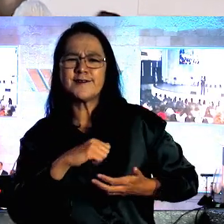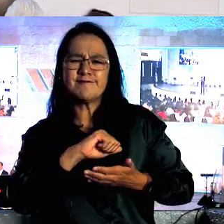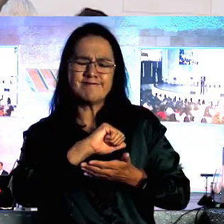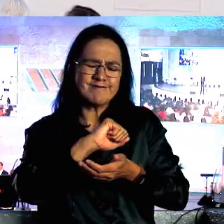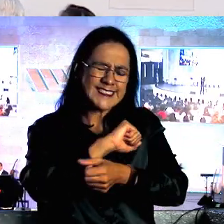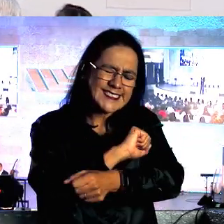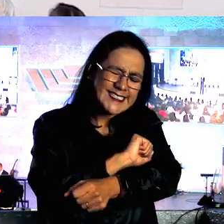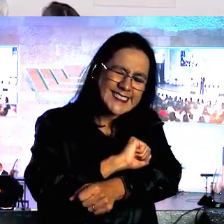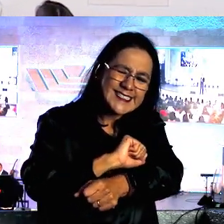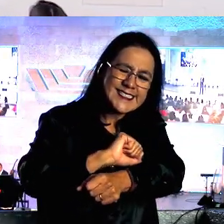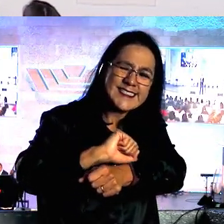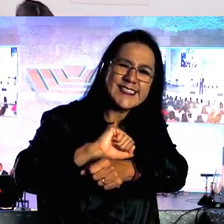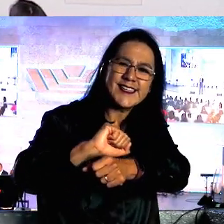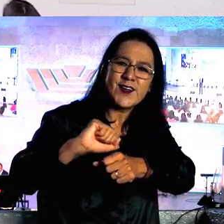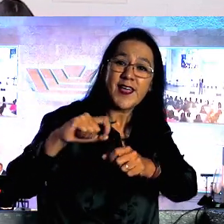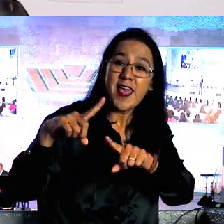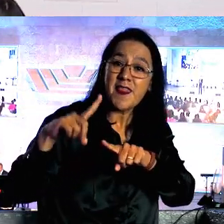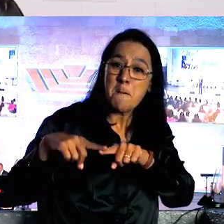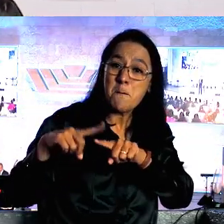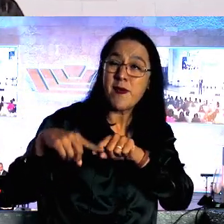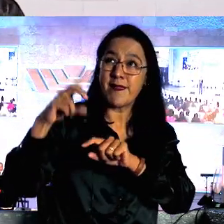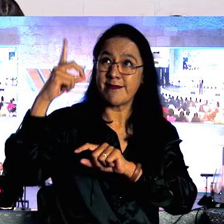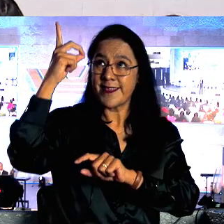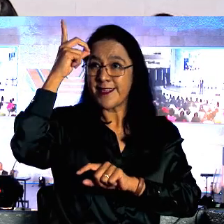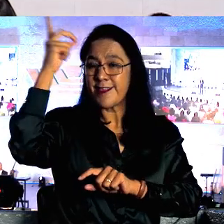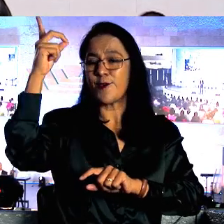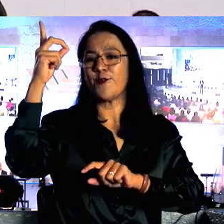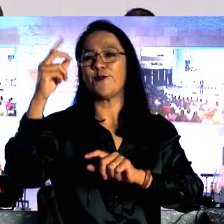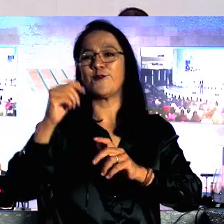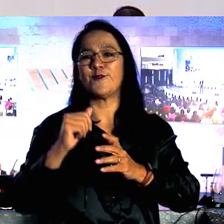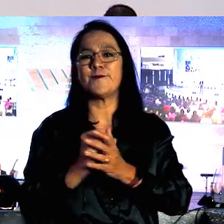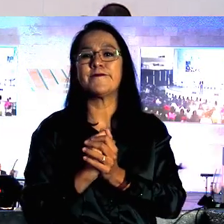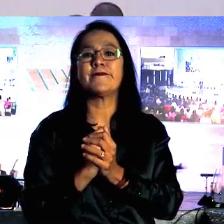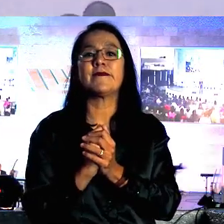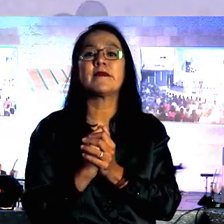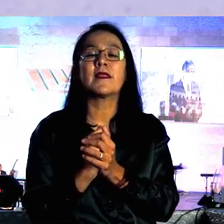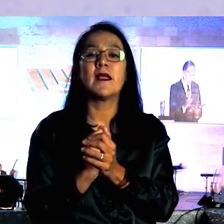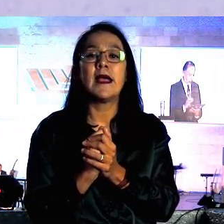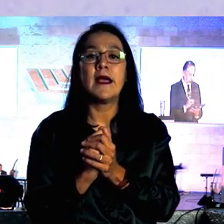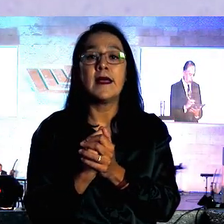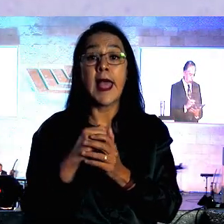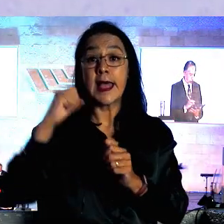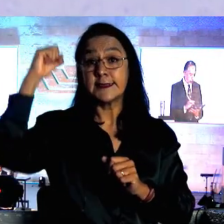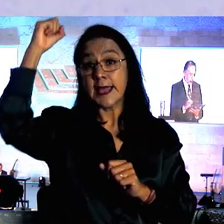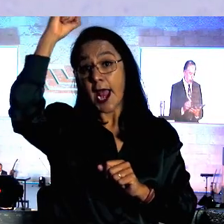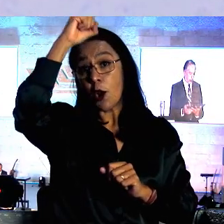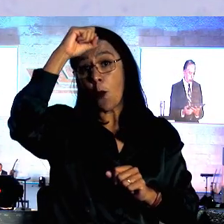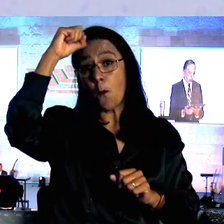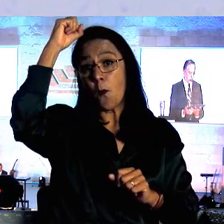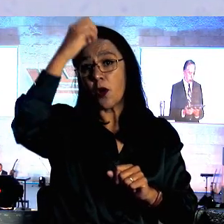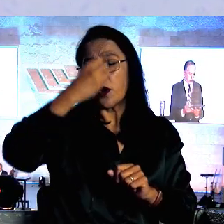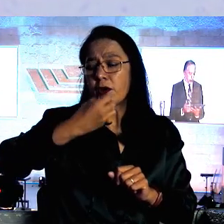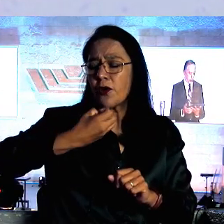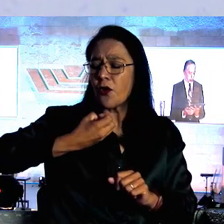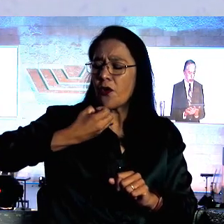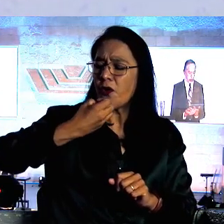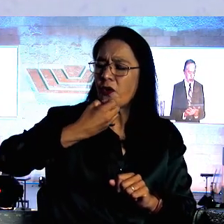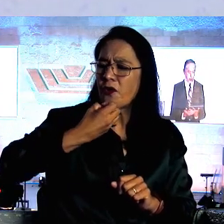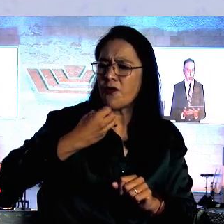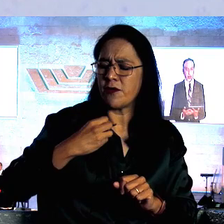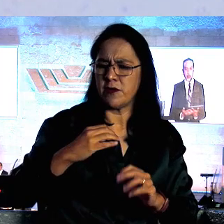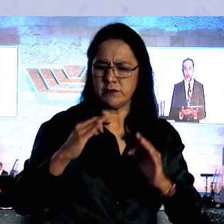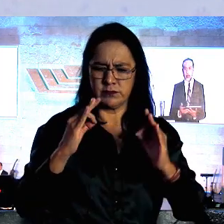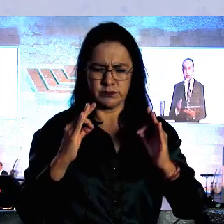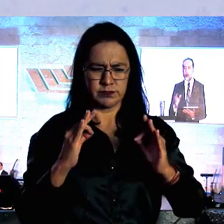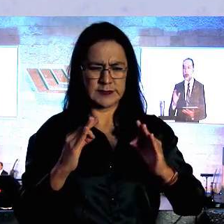depender de Dios. La postura que tomó Salomón cuando ora, fue muy importante